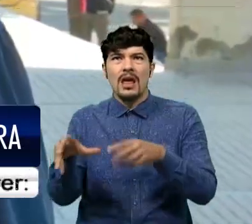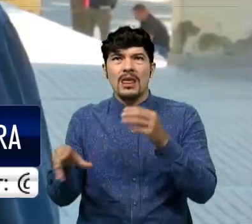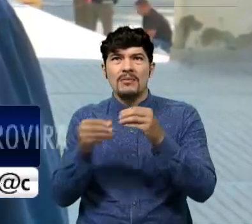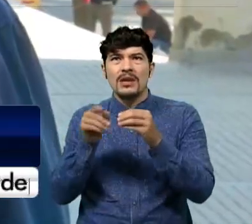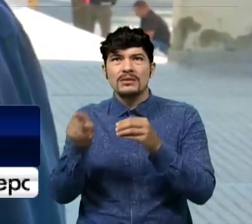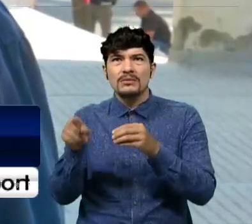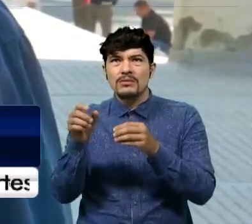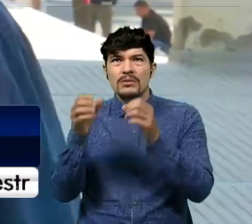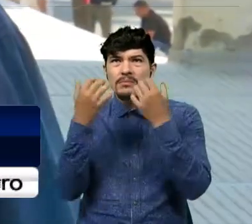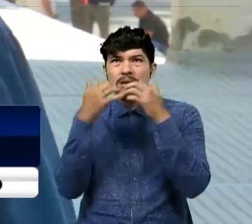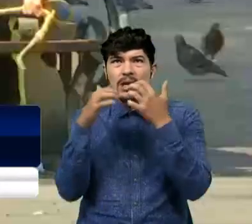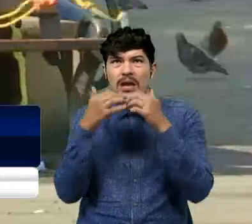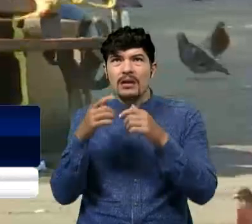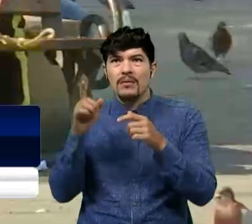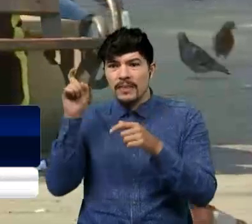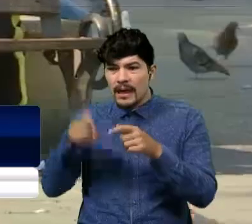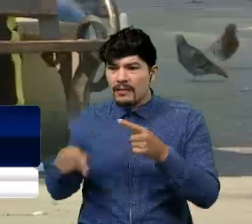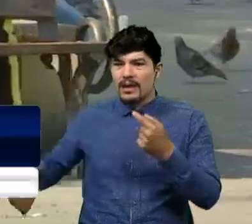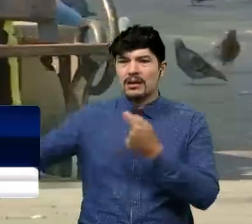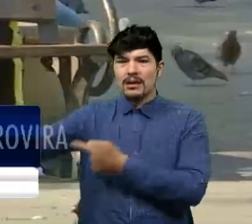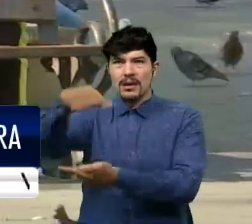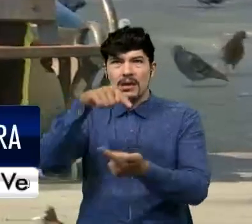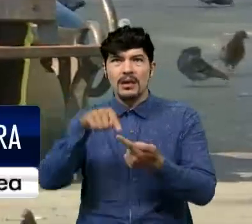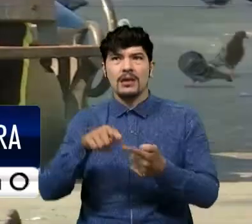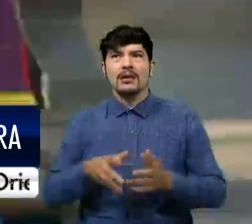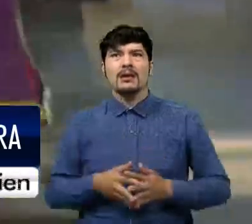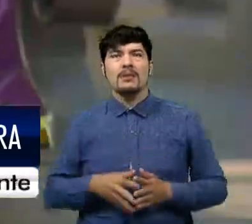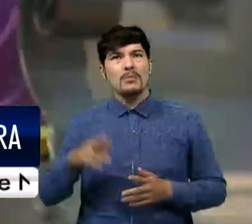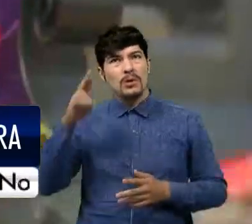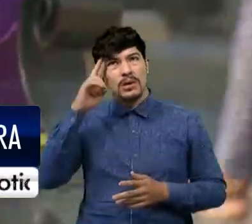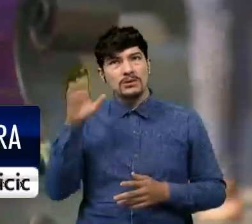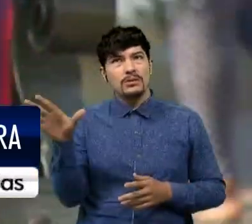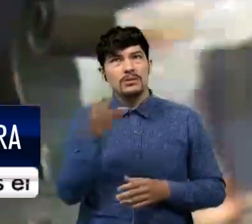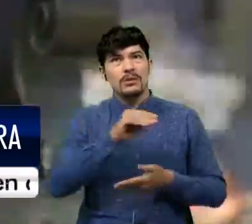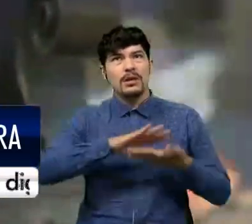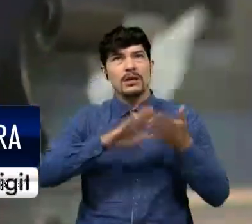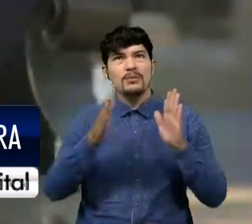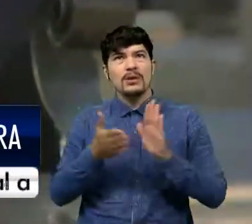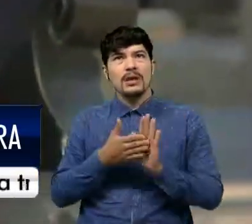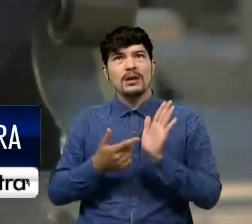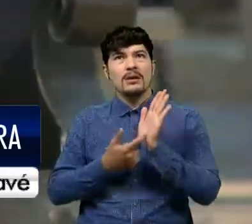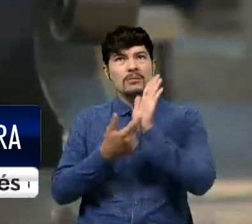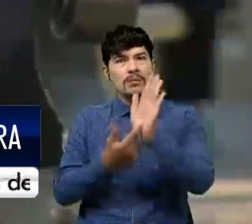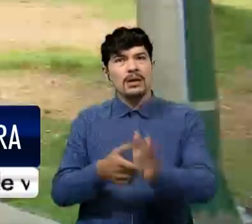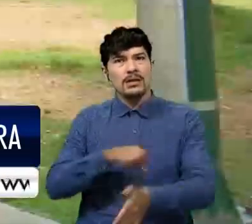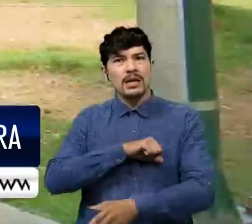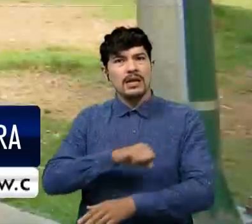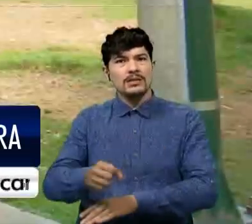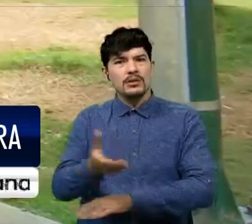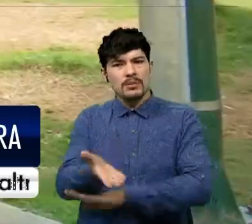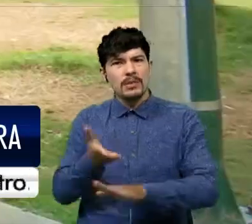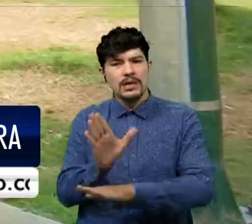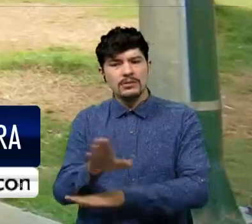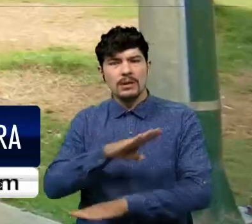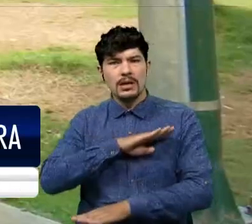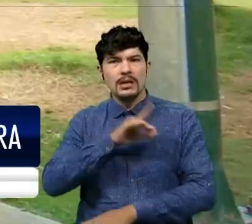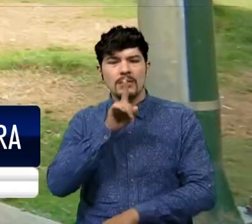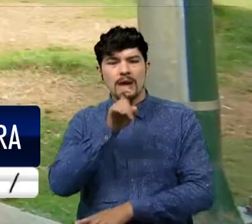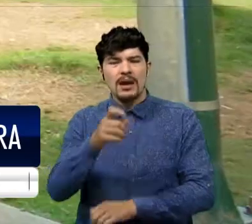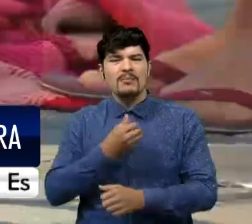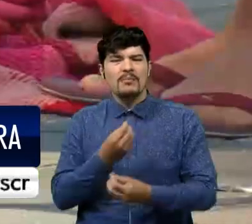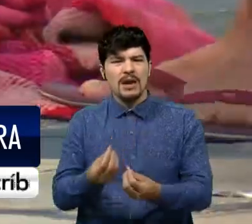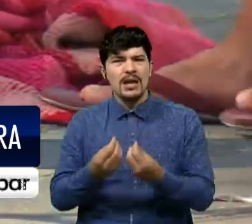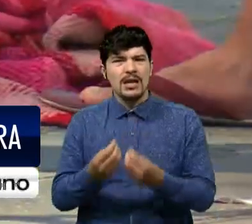un terror, es un miedo, hay que darle la vuelta. En una maratón, la comunidad presentará derechos de petición al alcalde de